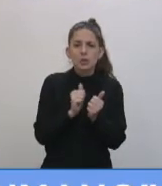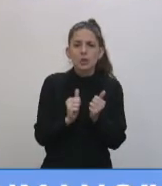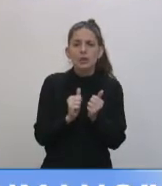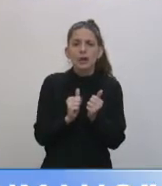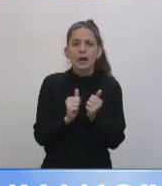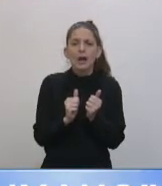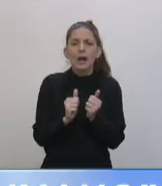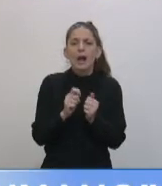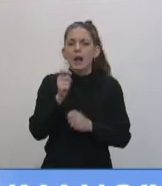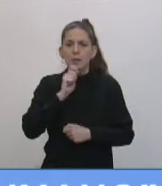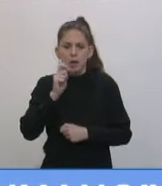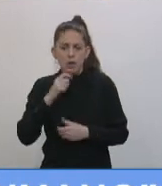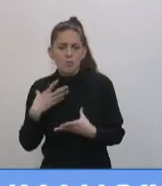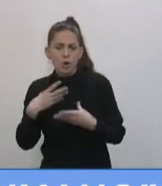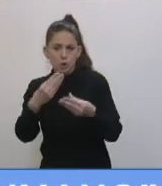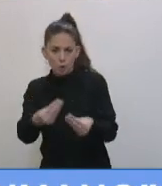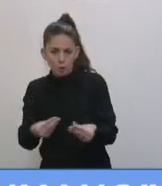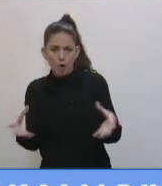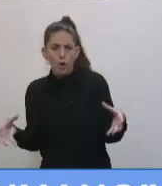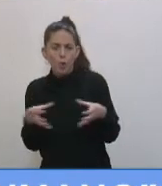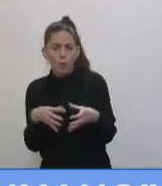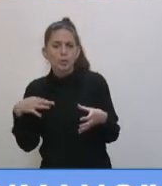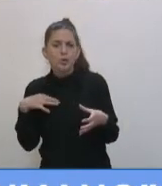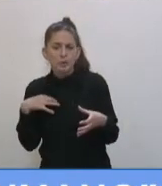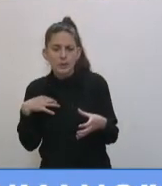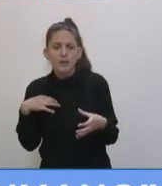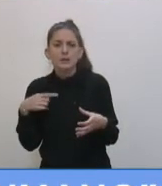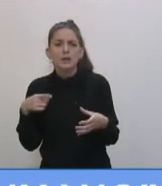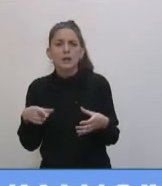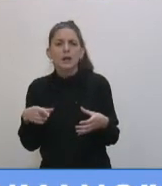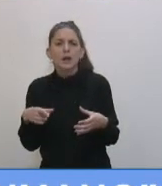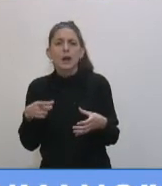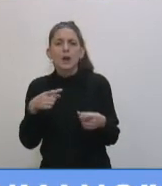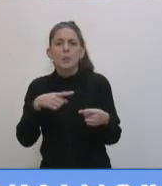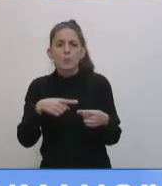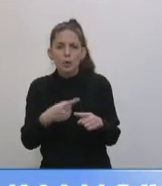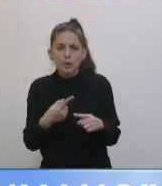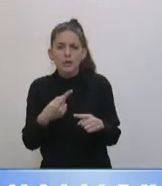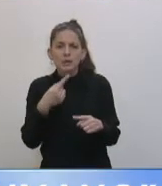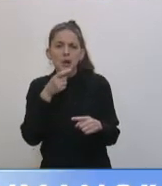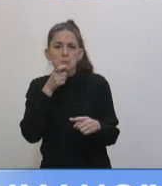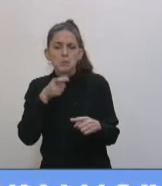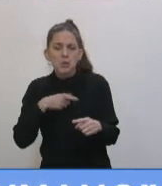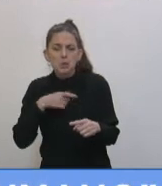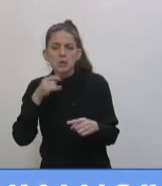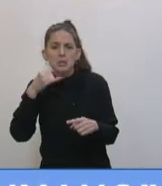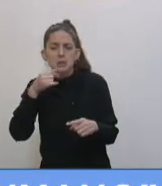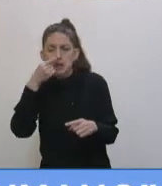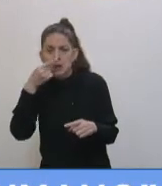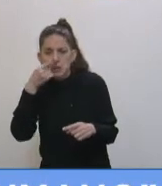prensa ayudó, grupos civiles, que la política no respondía a sus intereses,